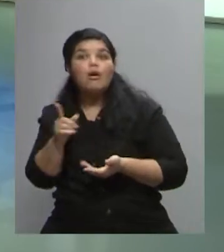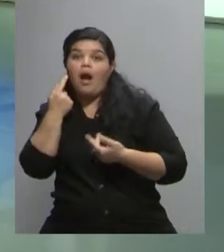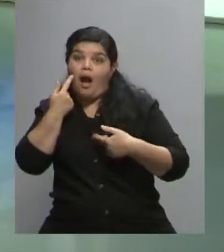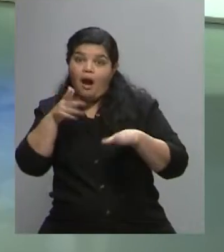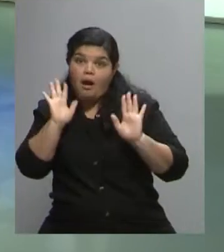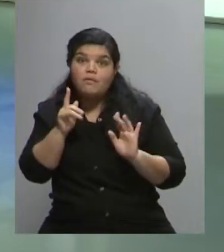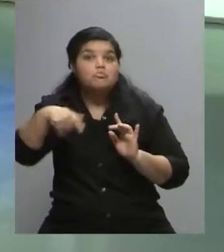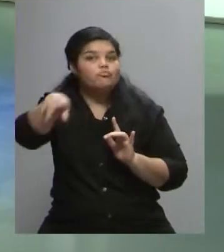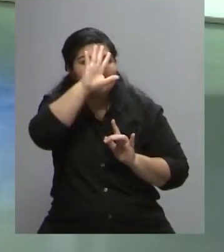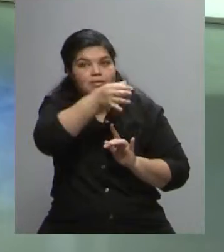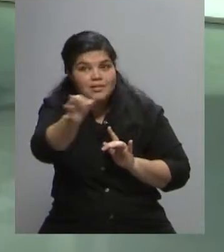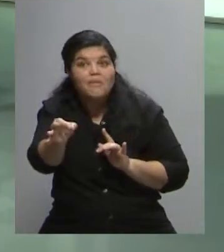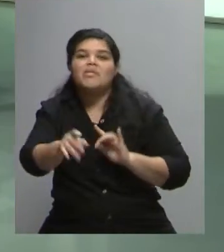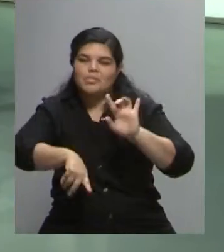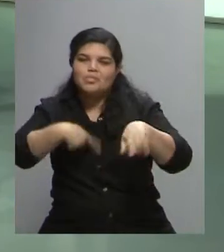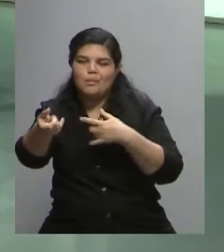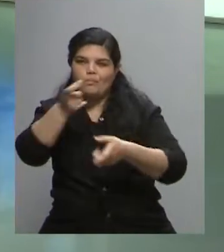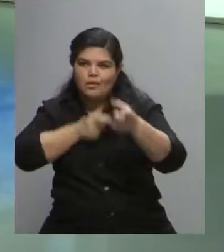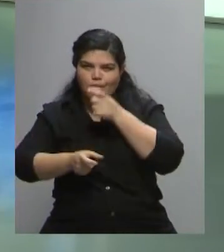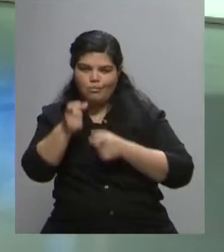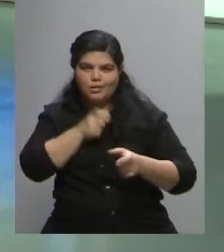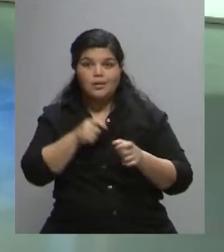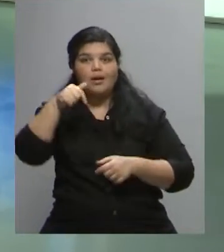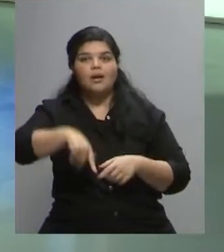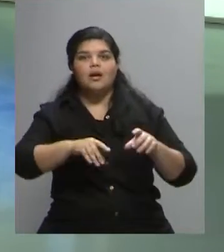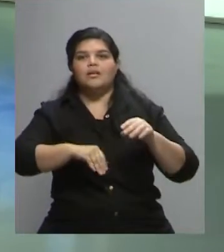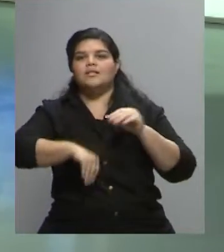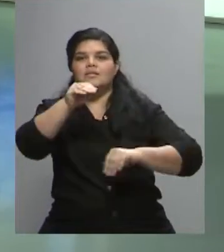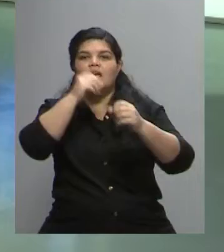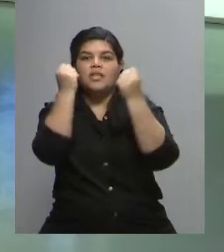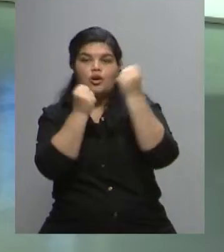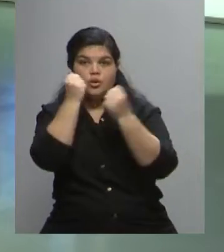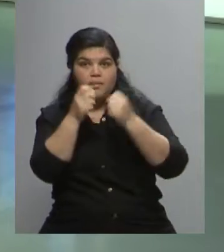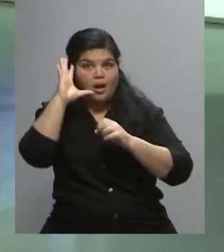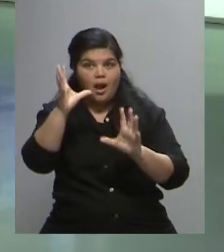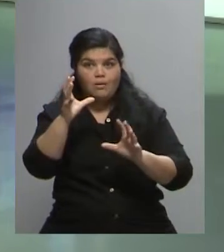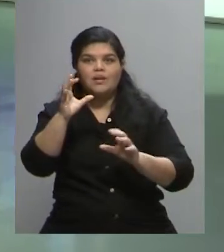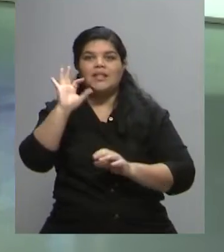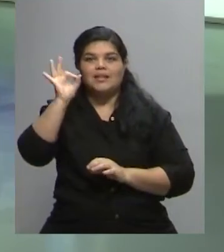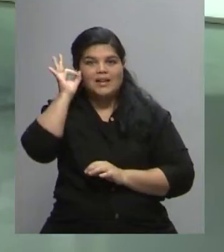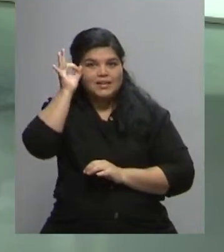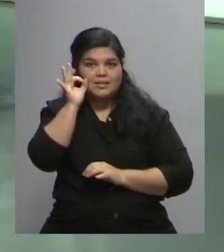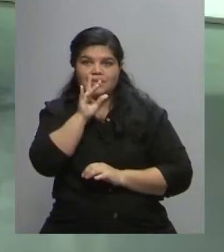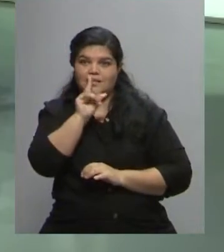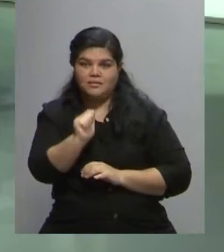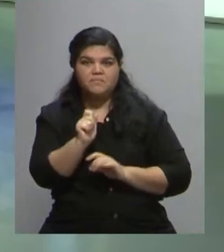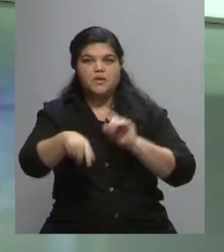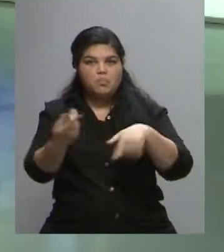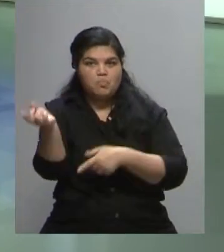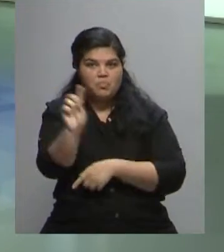los especialistas y son los que nos van a dar los detalles. Estamos en Chat Económico, recuerden, en el 30 de la TDA, ya regresamos.